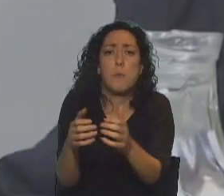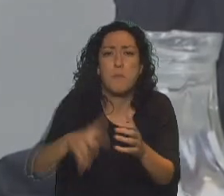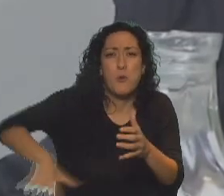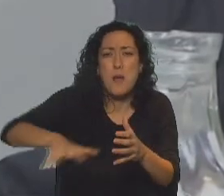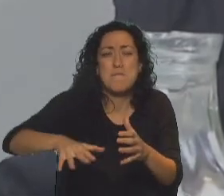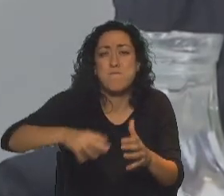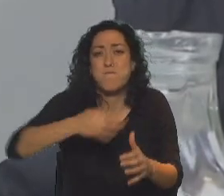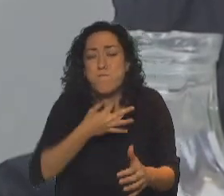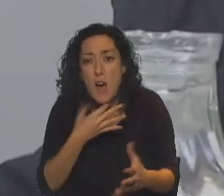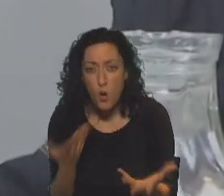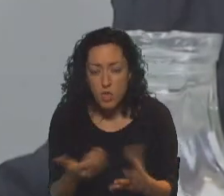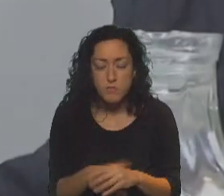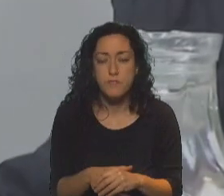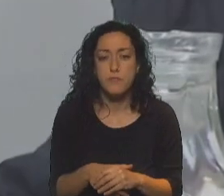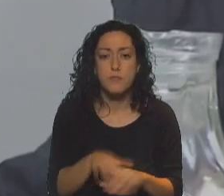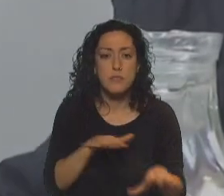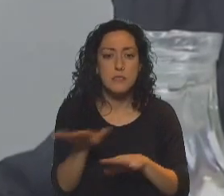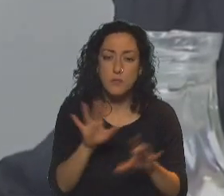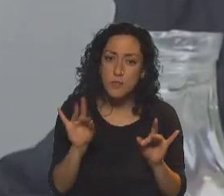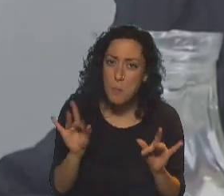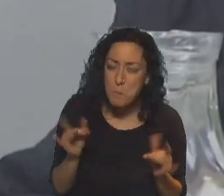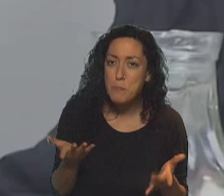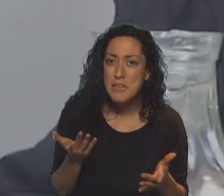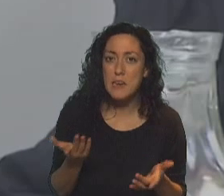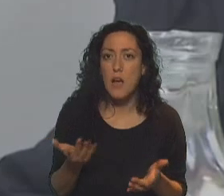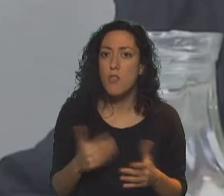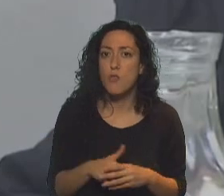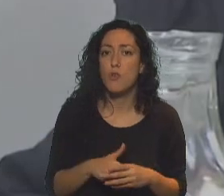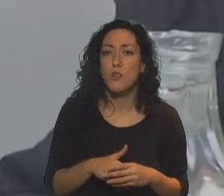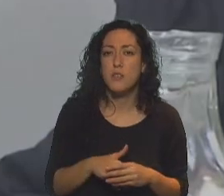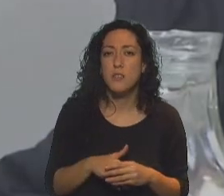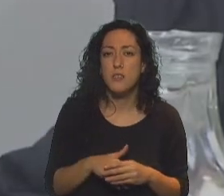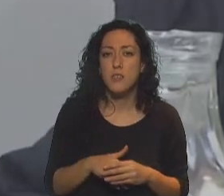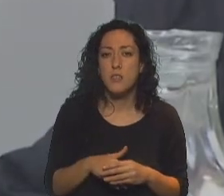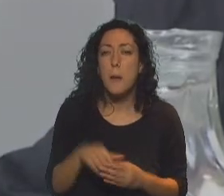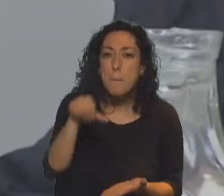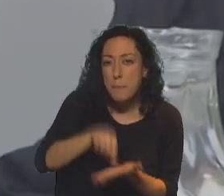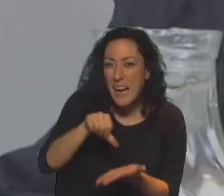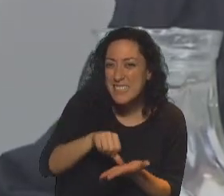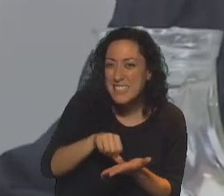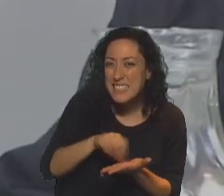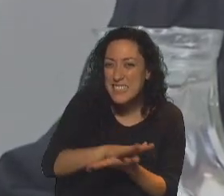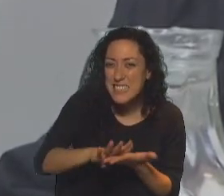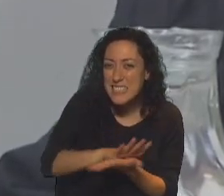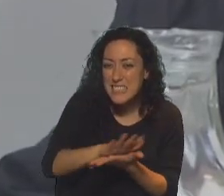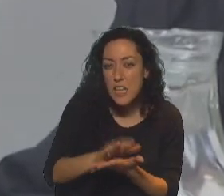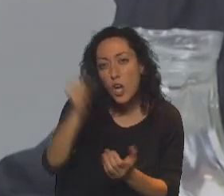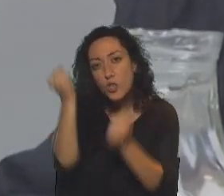todo se complica. ¿Se puede hacer esto en un clima? ¿Se puede construir un país y reconstruir la